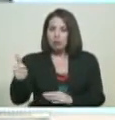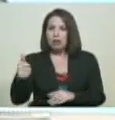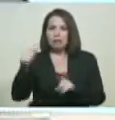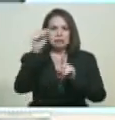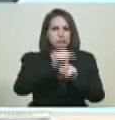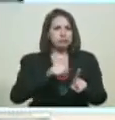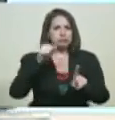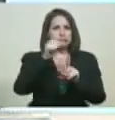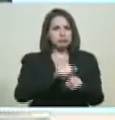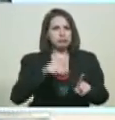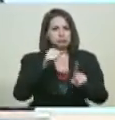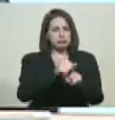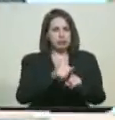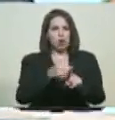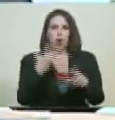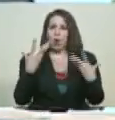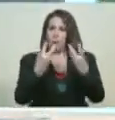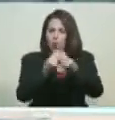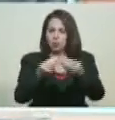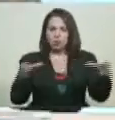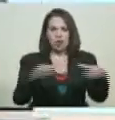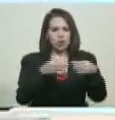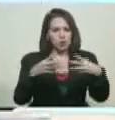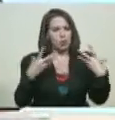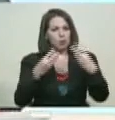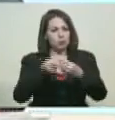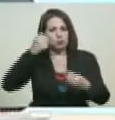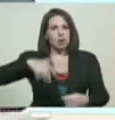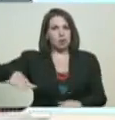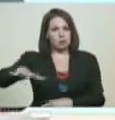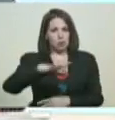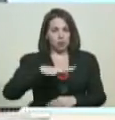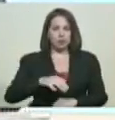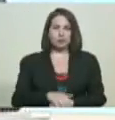partido socialista y el pueblo pesuvista no hubiera sido posible